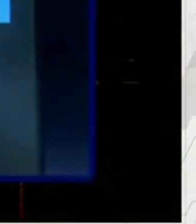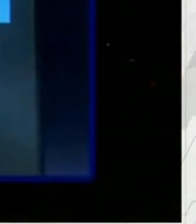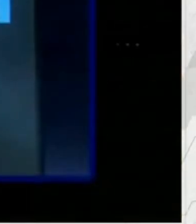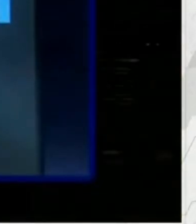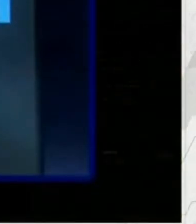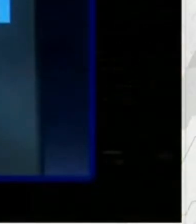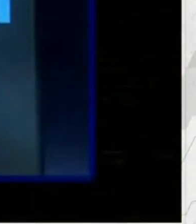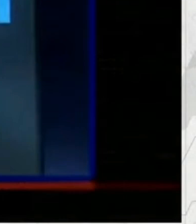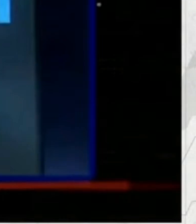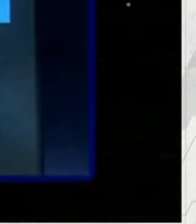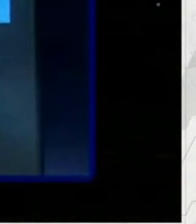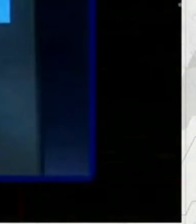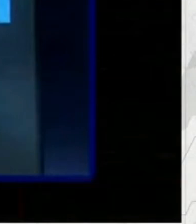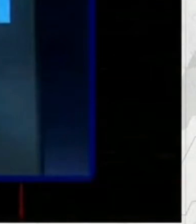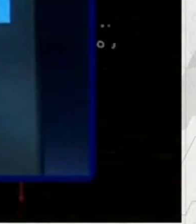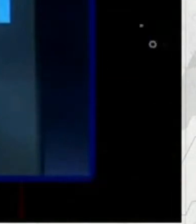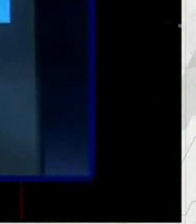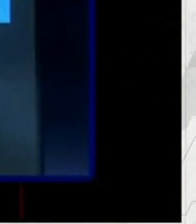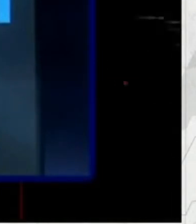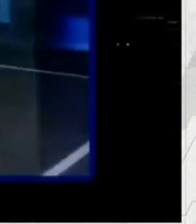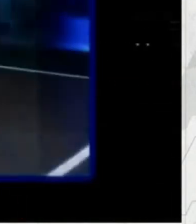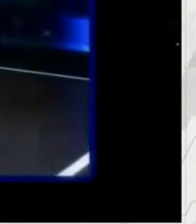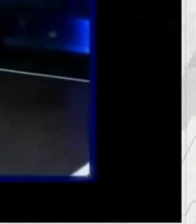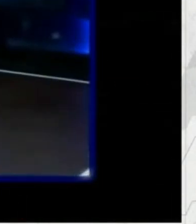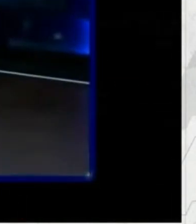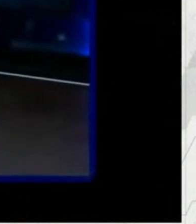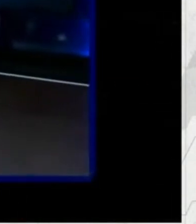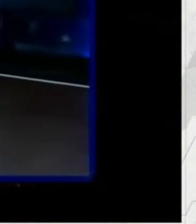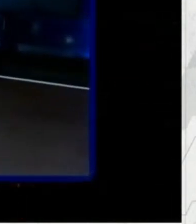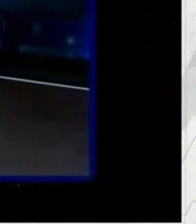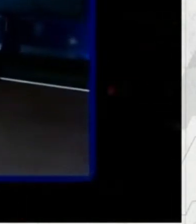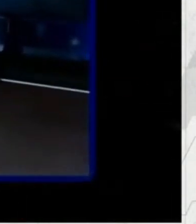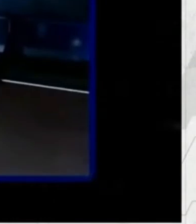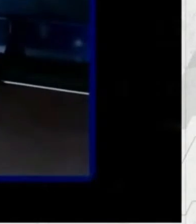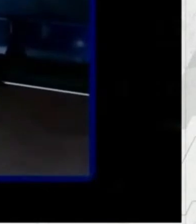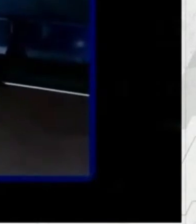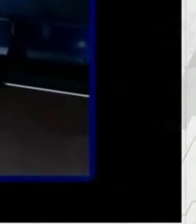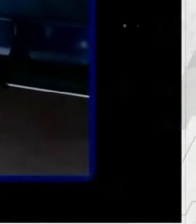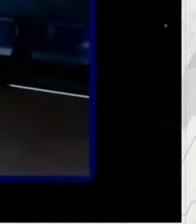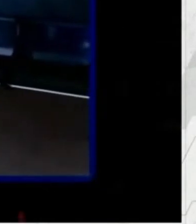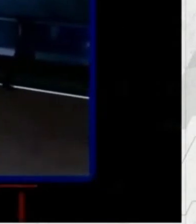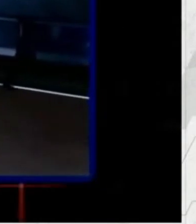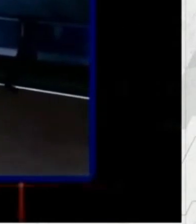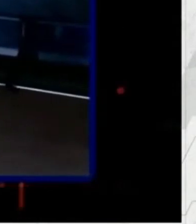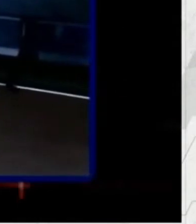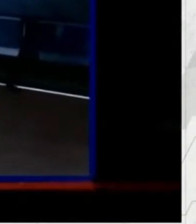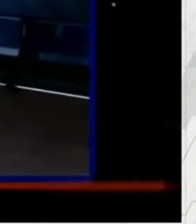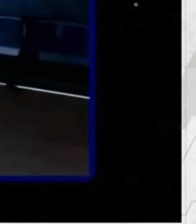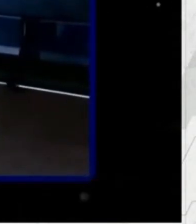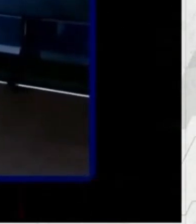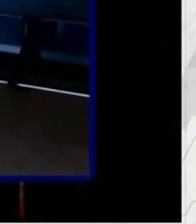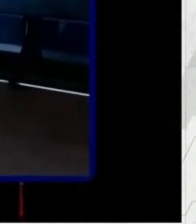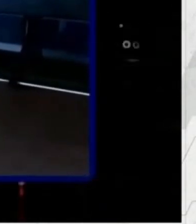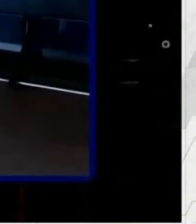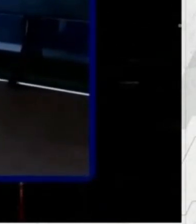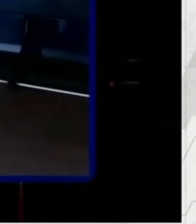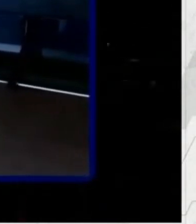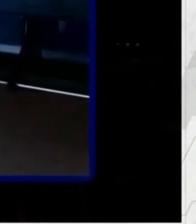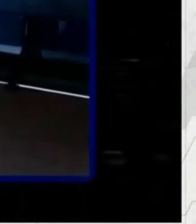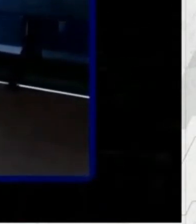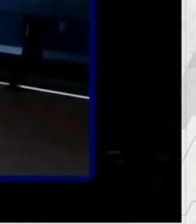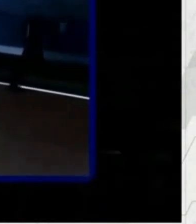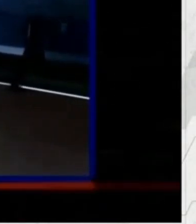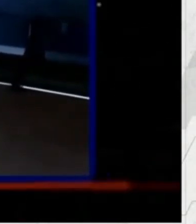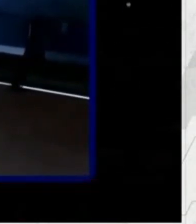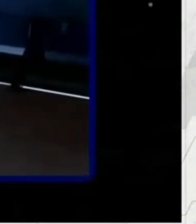Pemex y el barril sin fondo, en que se ha convertido la principal empresa paraestatal del gobierno mexicano, que también al mismo